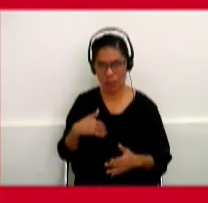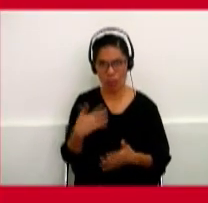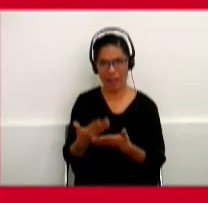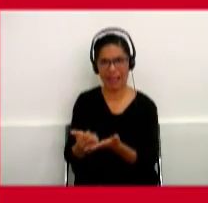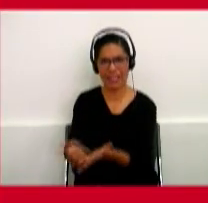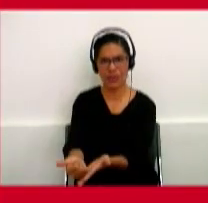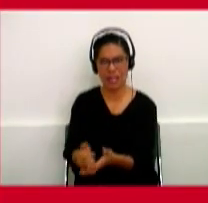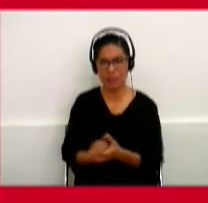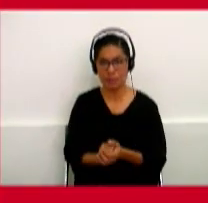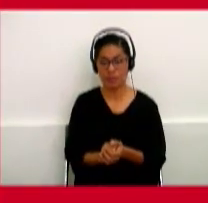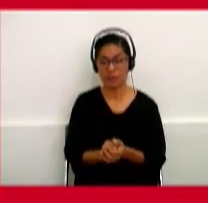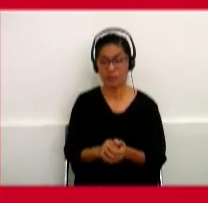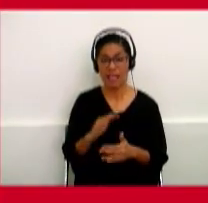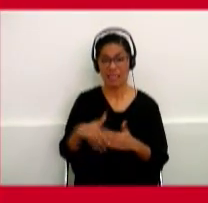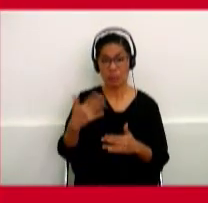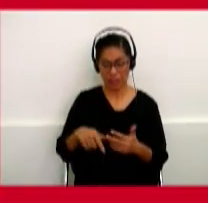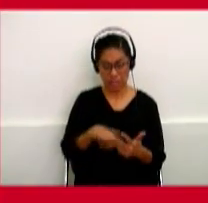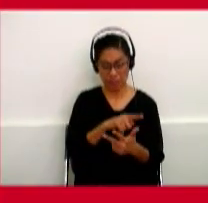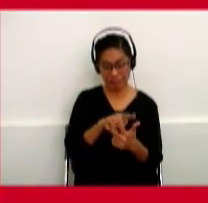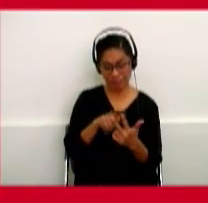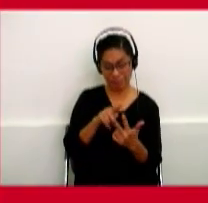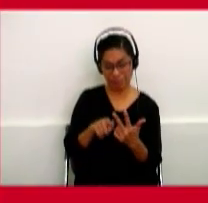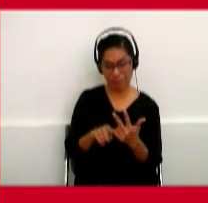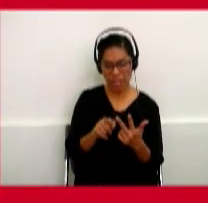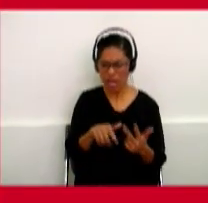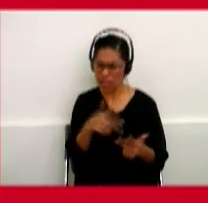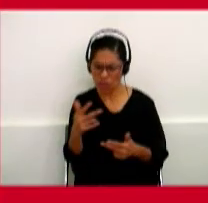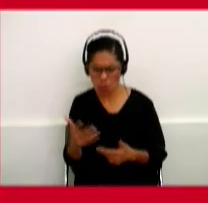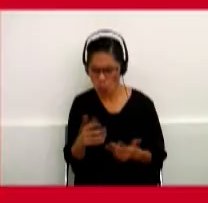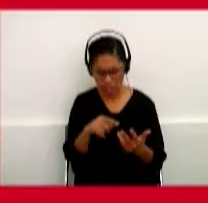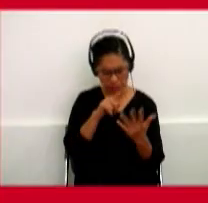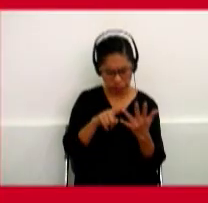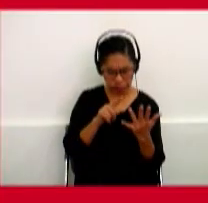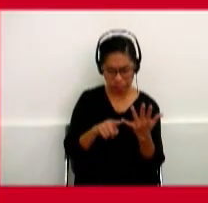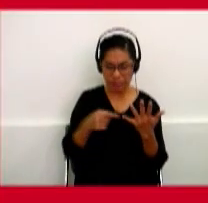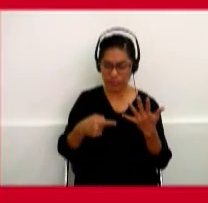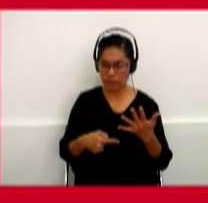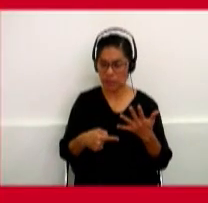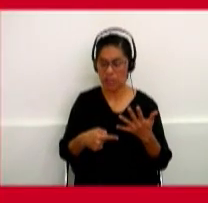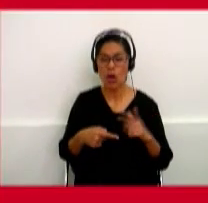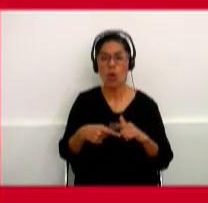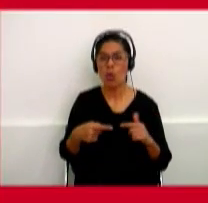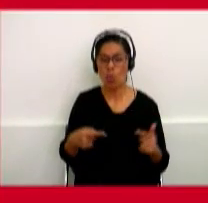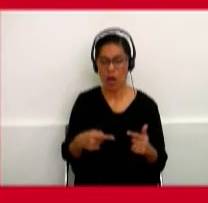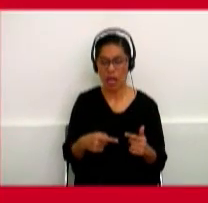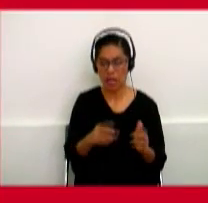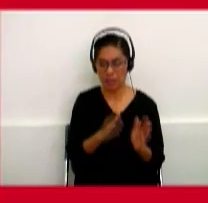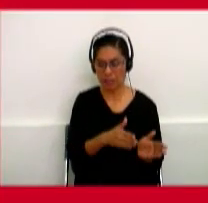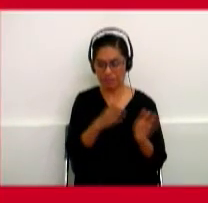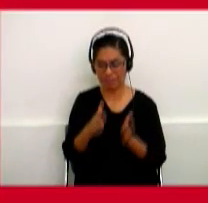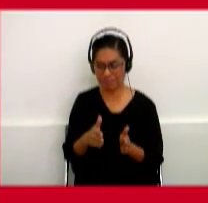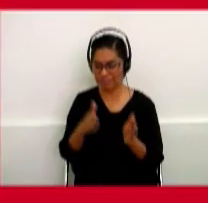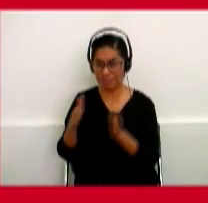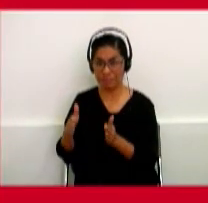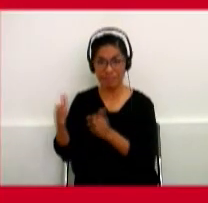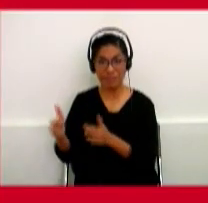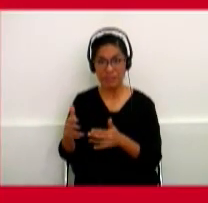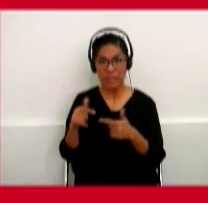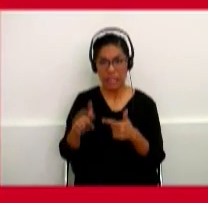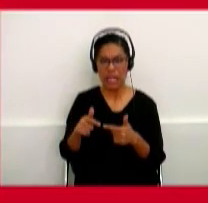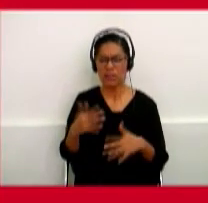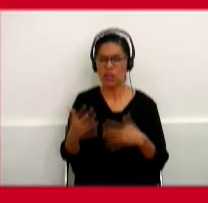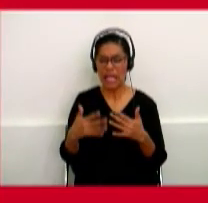Las siguientes 3 etapas tienen que ver con hacer las pruebas, y una vez que hemos llegado al final de las pruebas, realmente